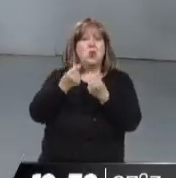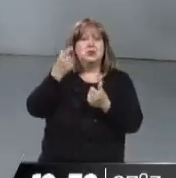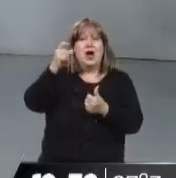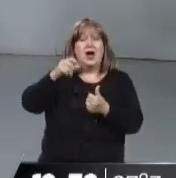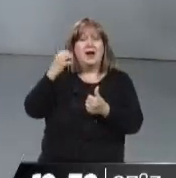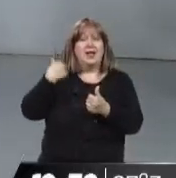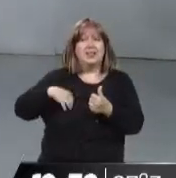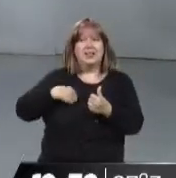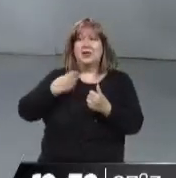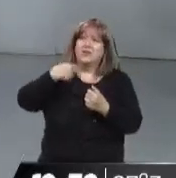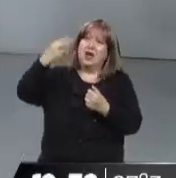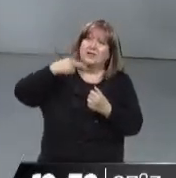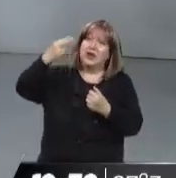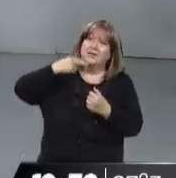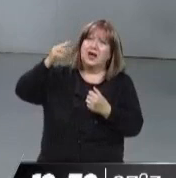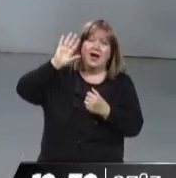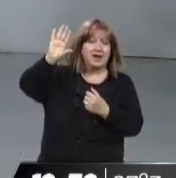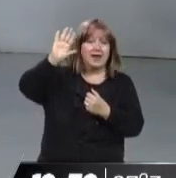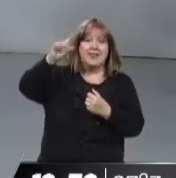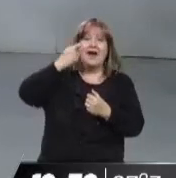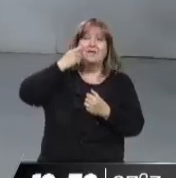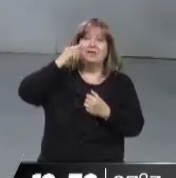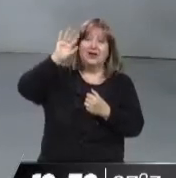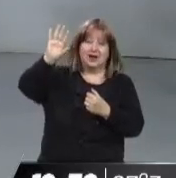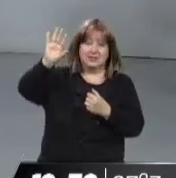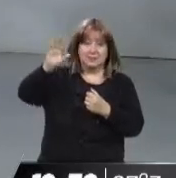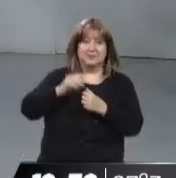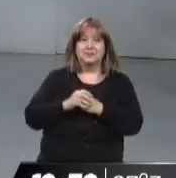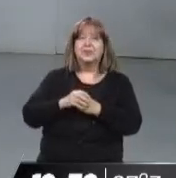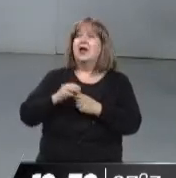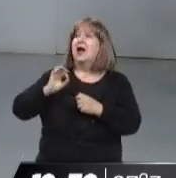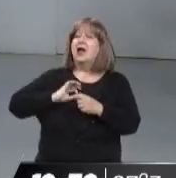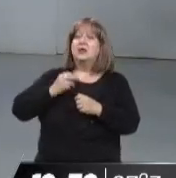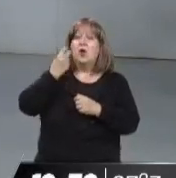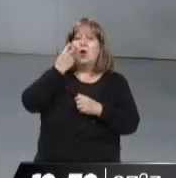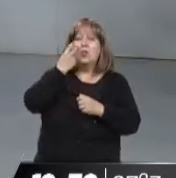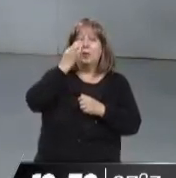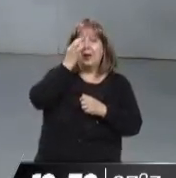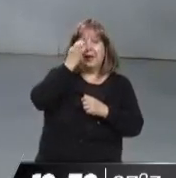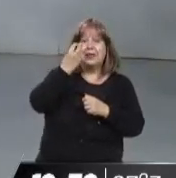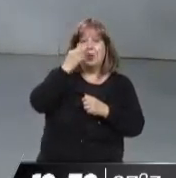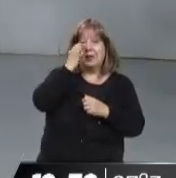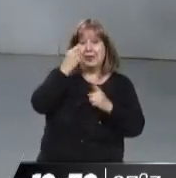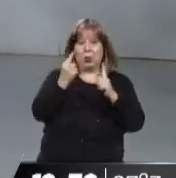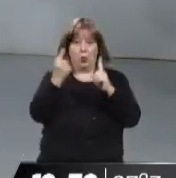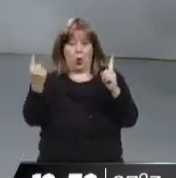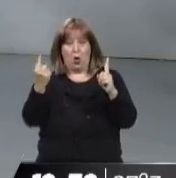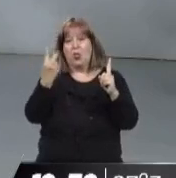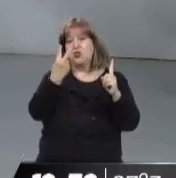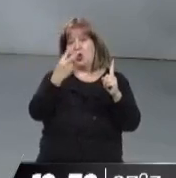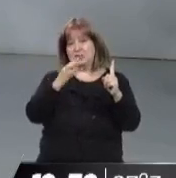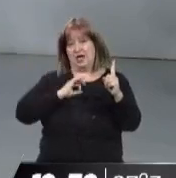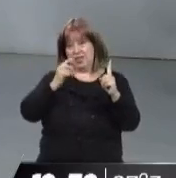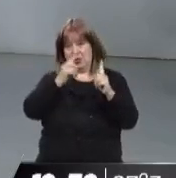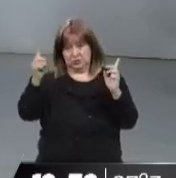argentinos, o cuánto es el porcentaje en este caso, pero cuántos argentinos emigraron a España. Entre 2020 y 2021. En esos dos